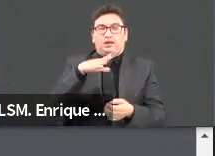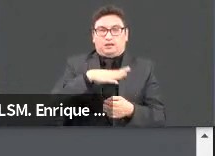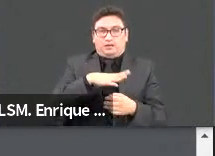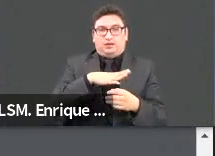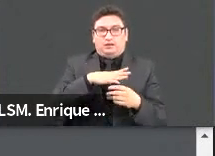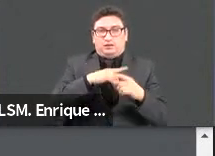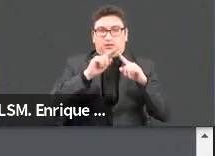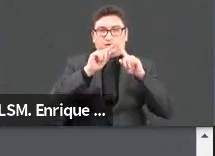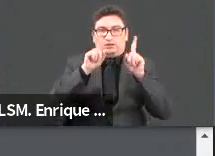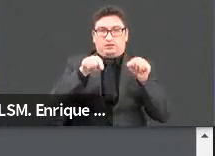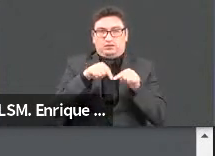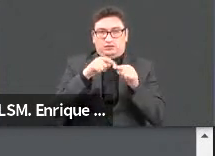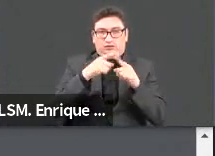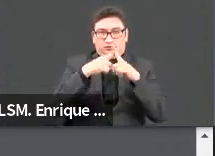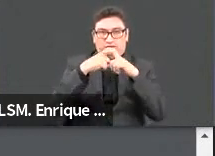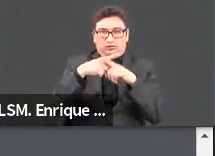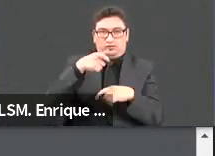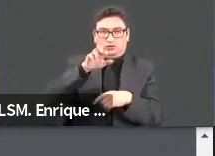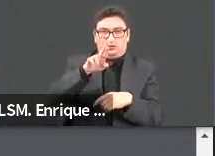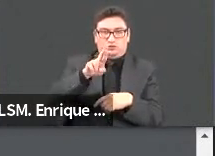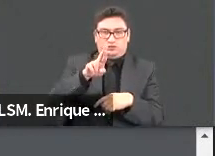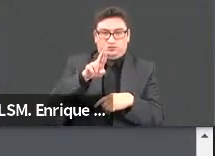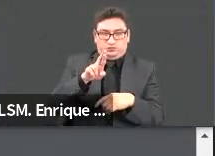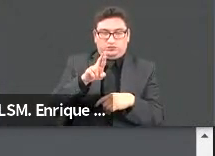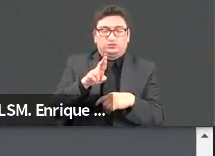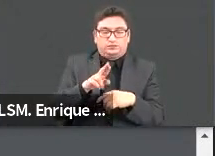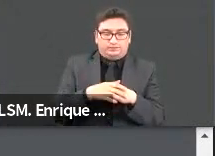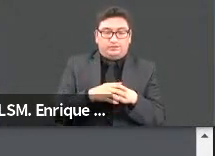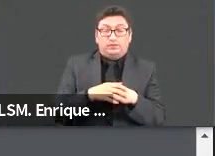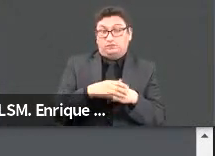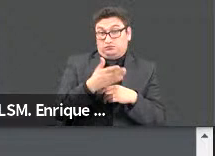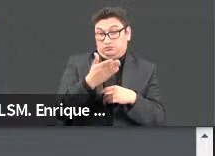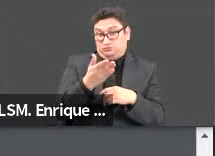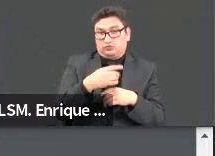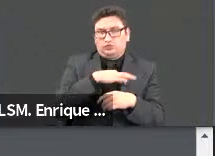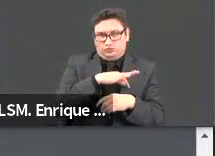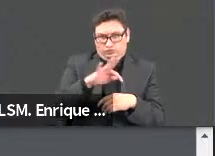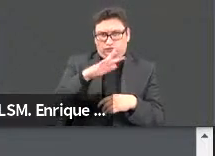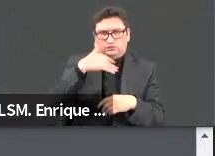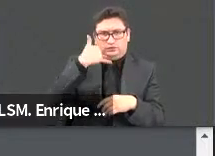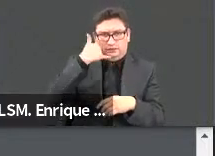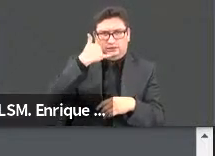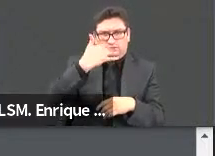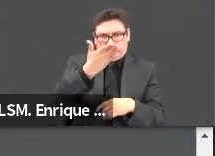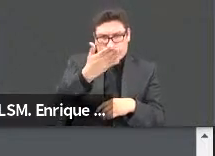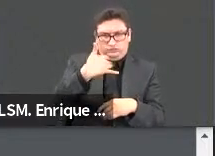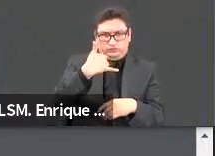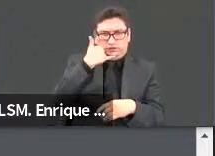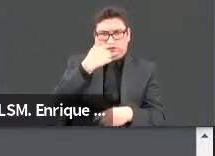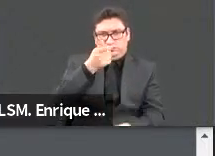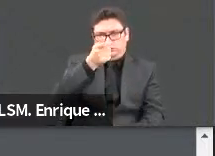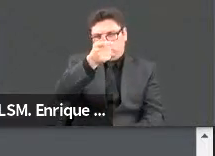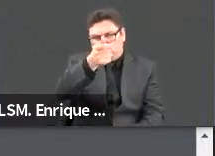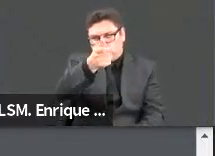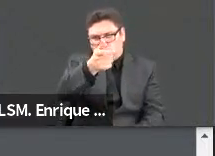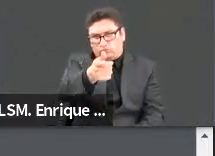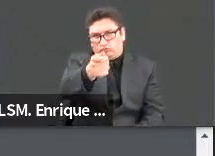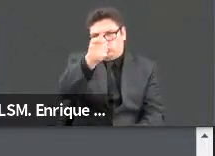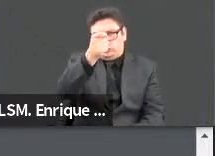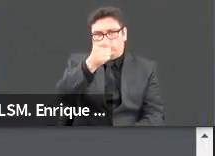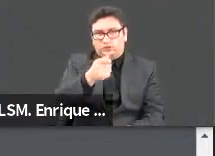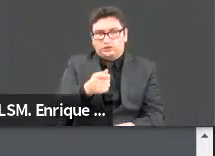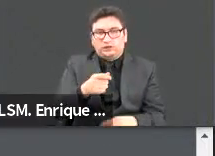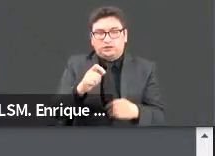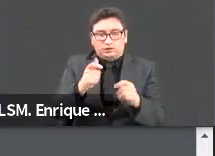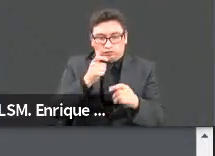código QR. ¿Sí? Es más, los invito a que acerquen nuevamente sus dispositivos a este código QR y los